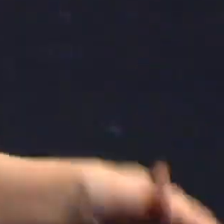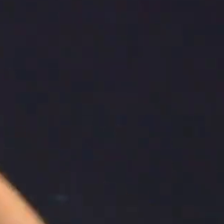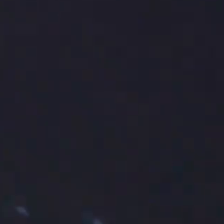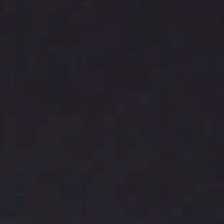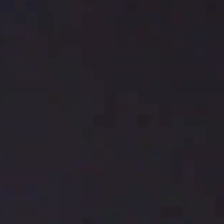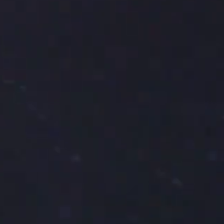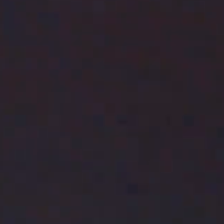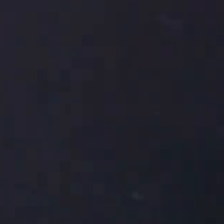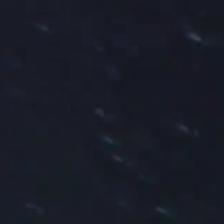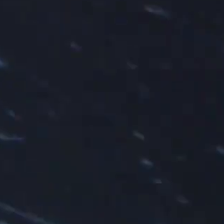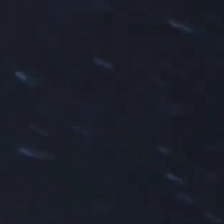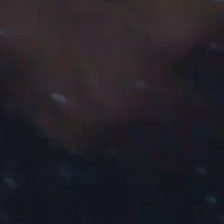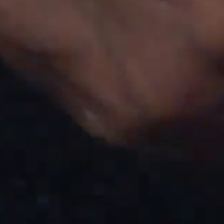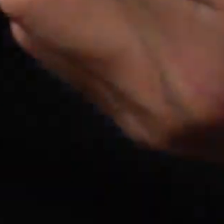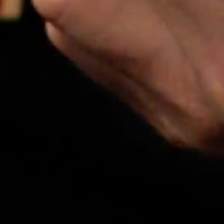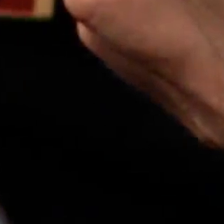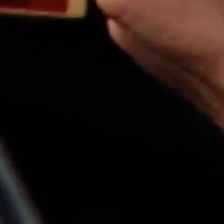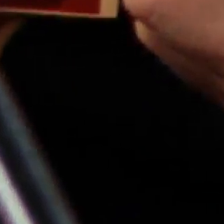imposible de